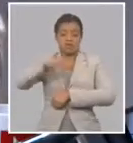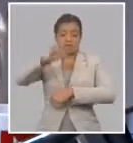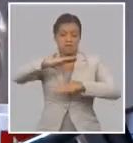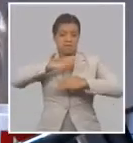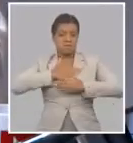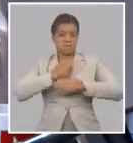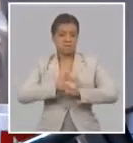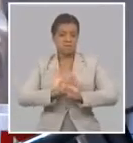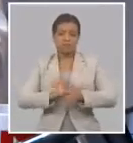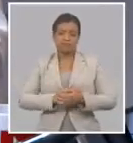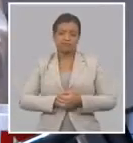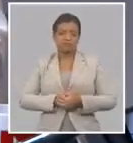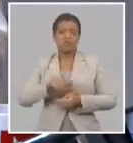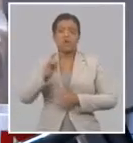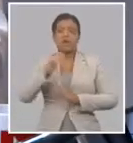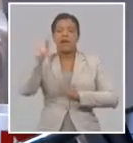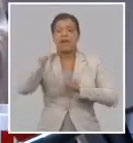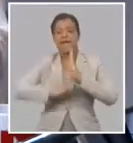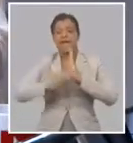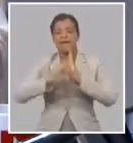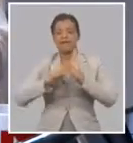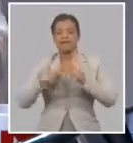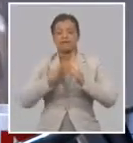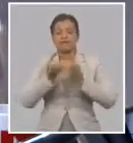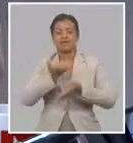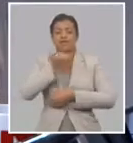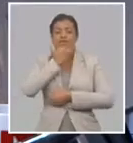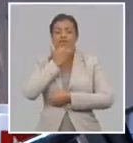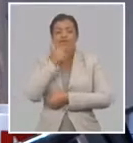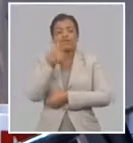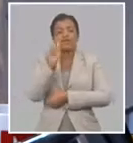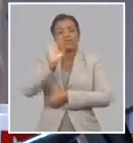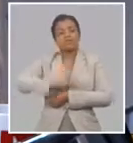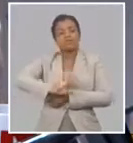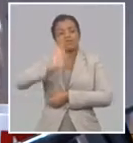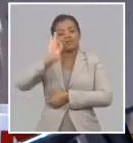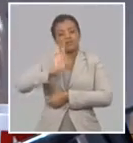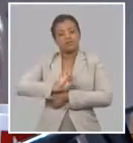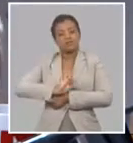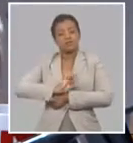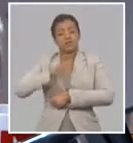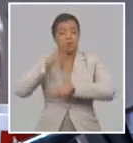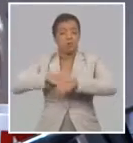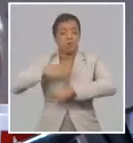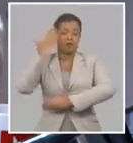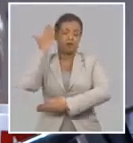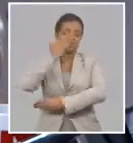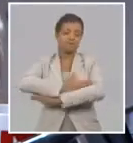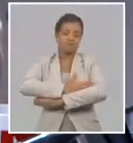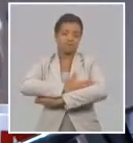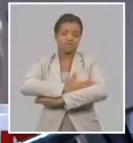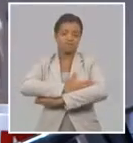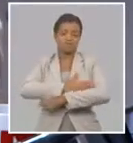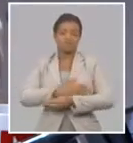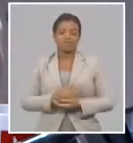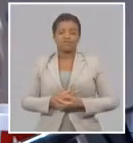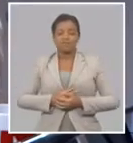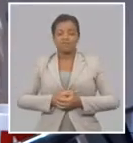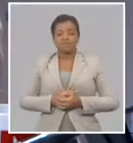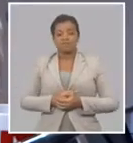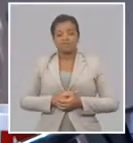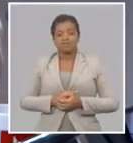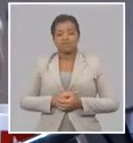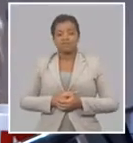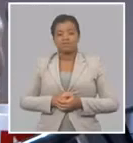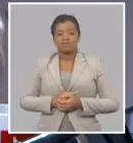estamos hablando del arrendamiento de la aeronave que está impactando también este 10% por el impacto del bloqueo con respecto a